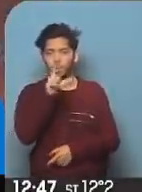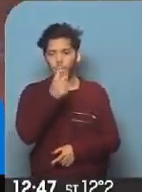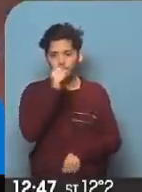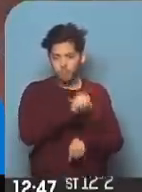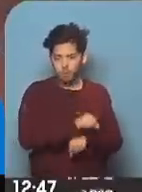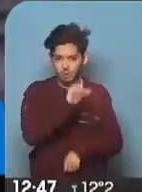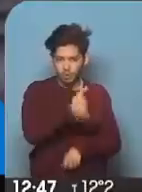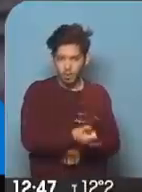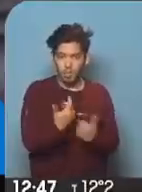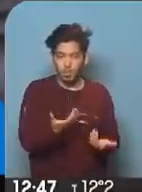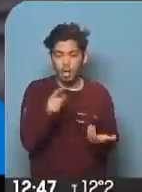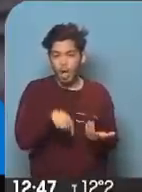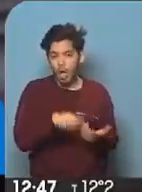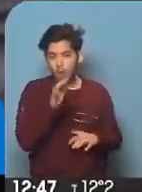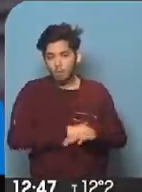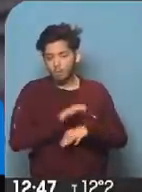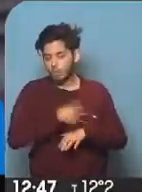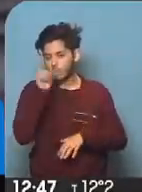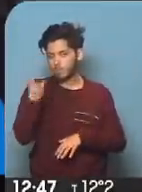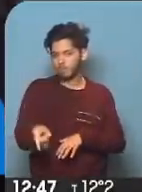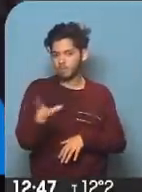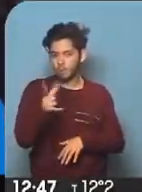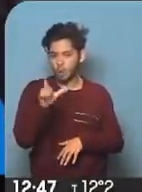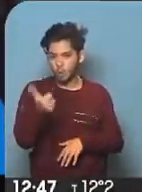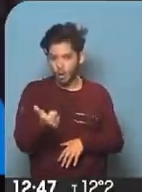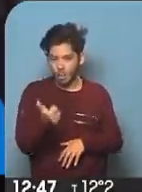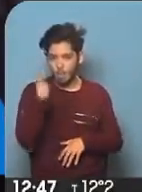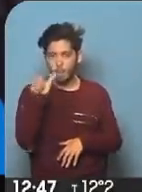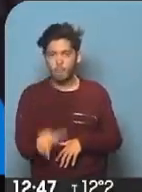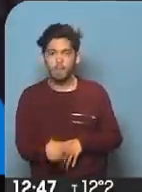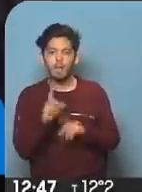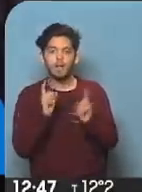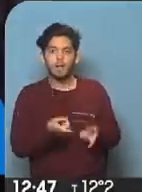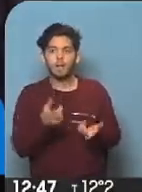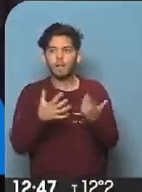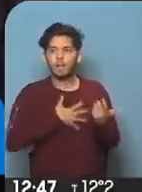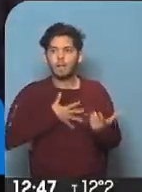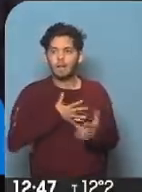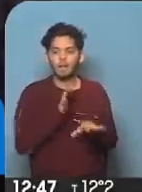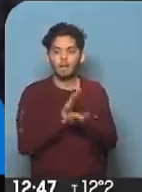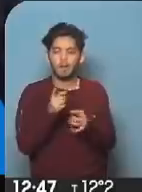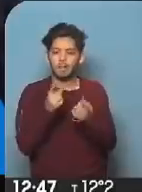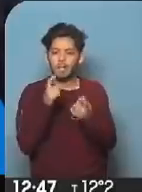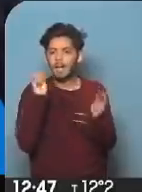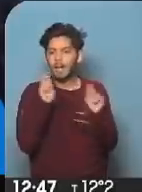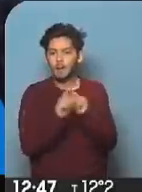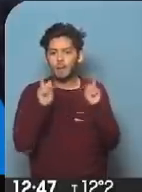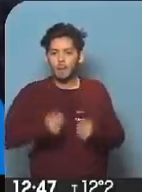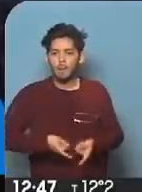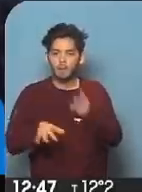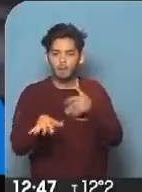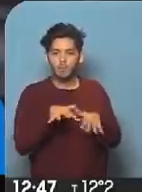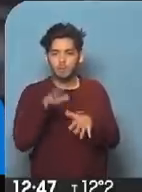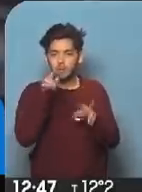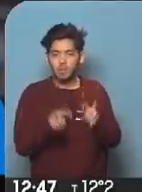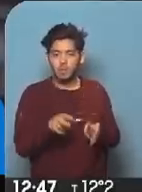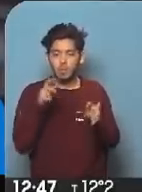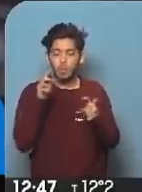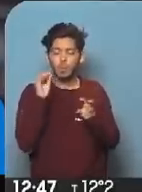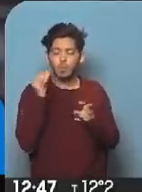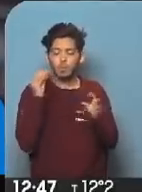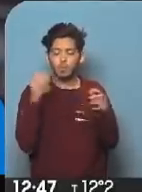Entonces ahora el responsable ha sido Lula. Y esto ha generado también una sensación de necesidad de cambio, y especialmente en un tema que Brasil sufre muchísimo, que